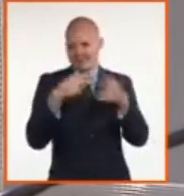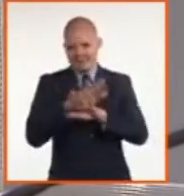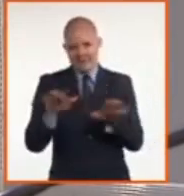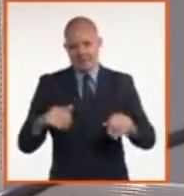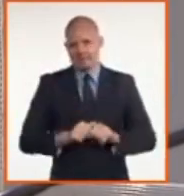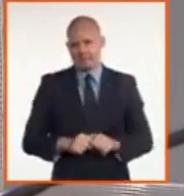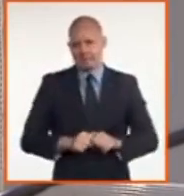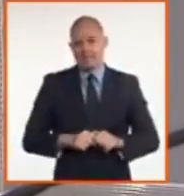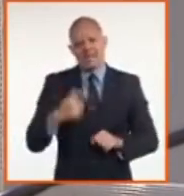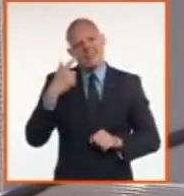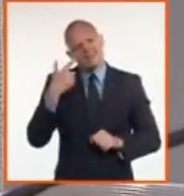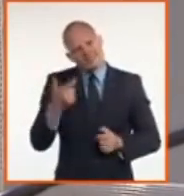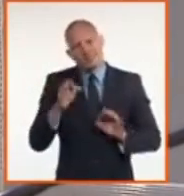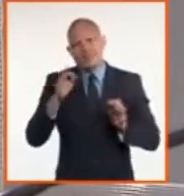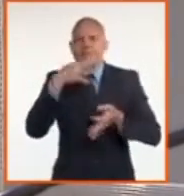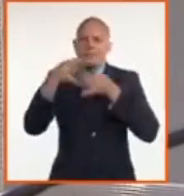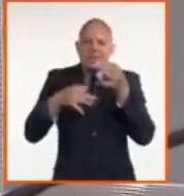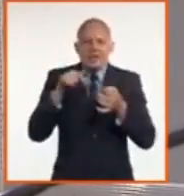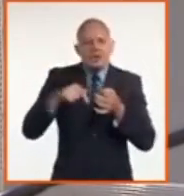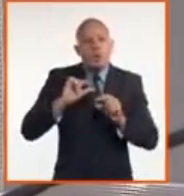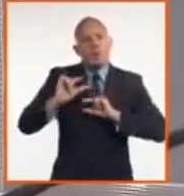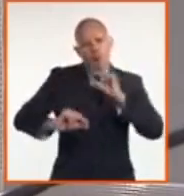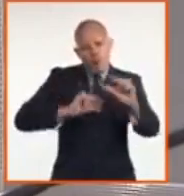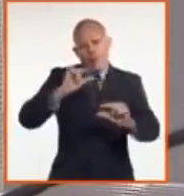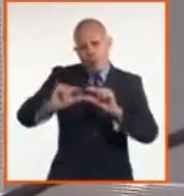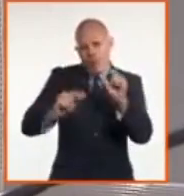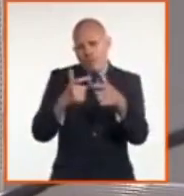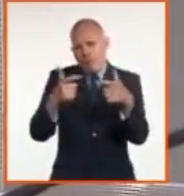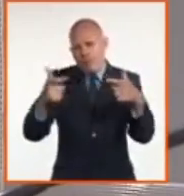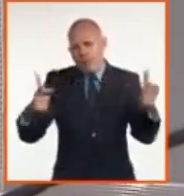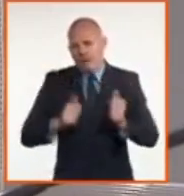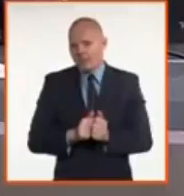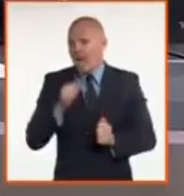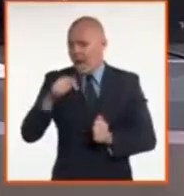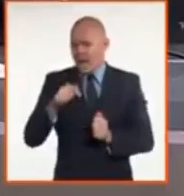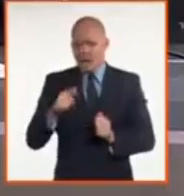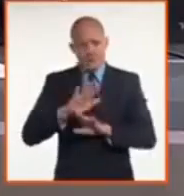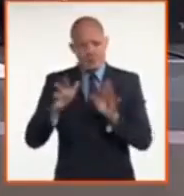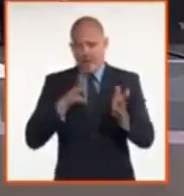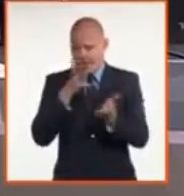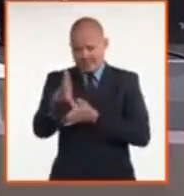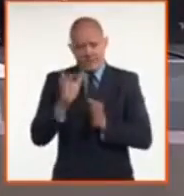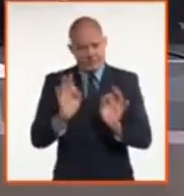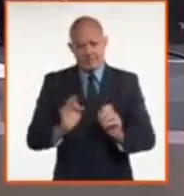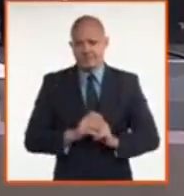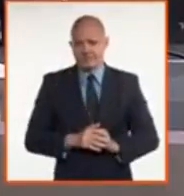mantendrá porque este es un mecanismo que llegó para quedarse esa